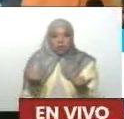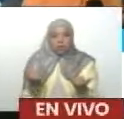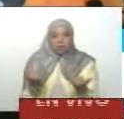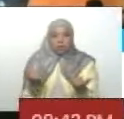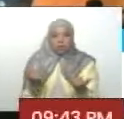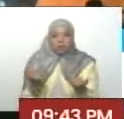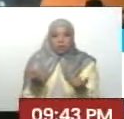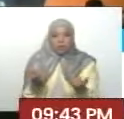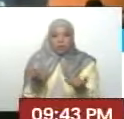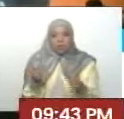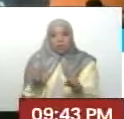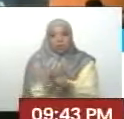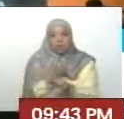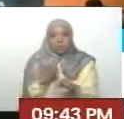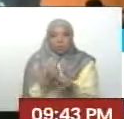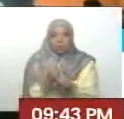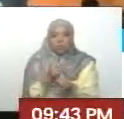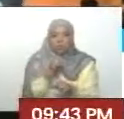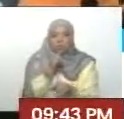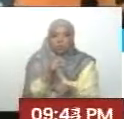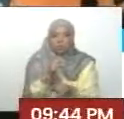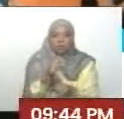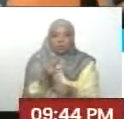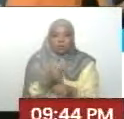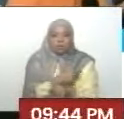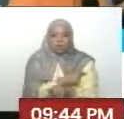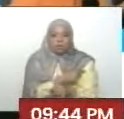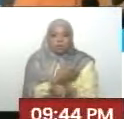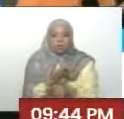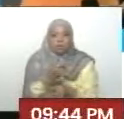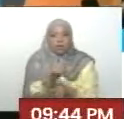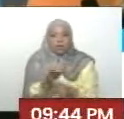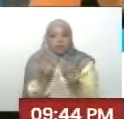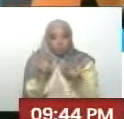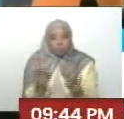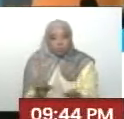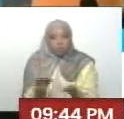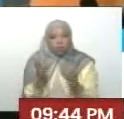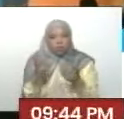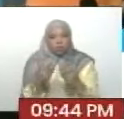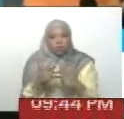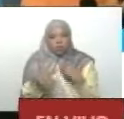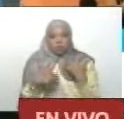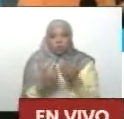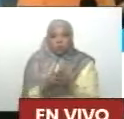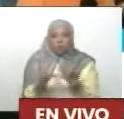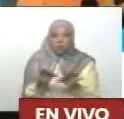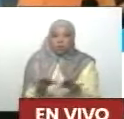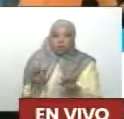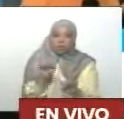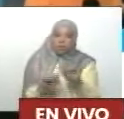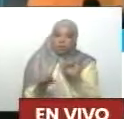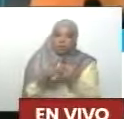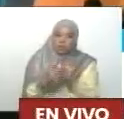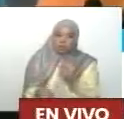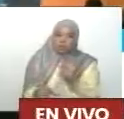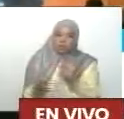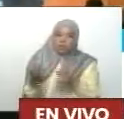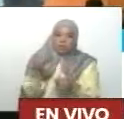digo yo vacuna la vacuna sirve tú te pones la vacuna y cuando te llega lo que no es